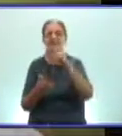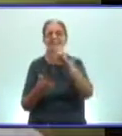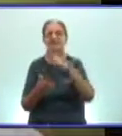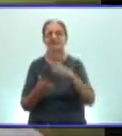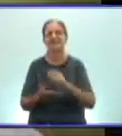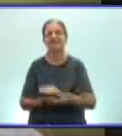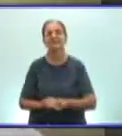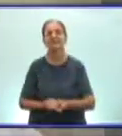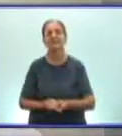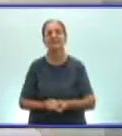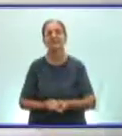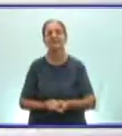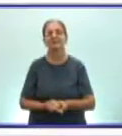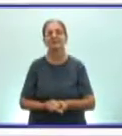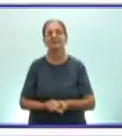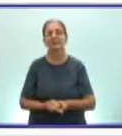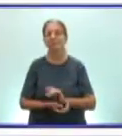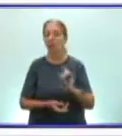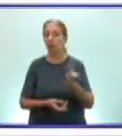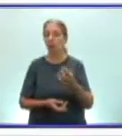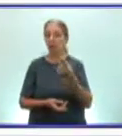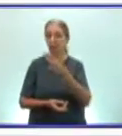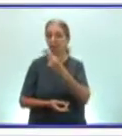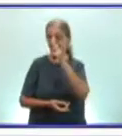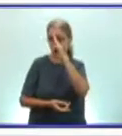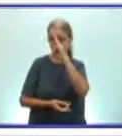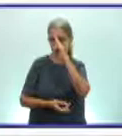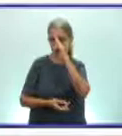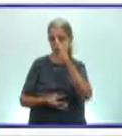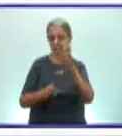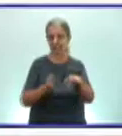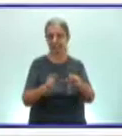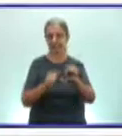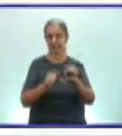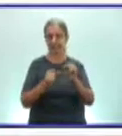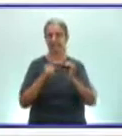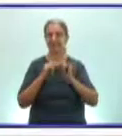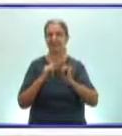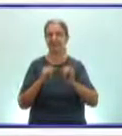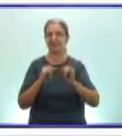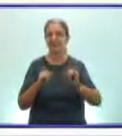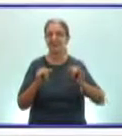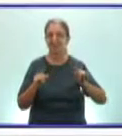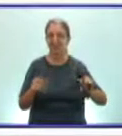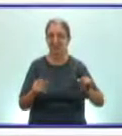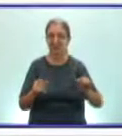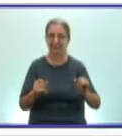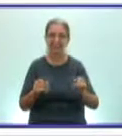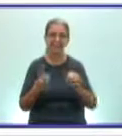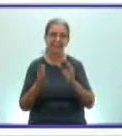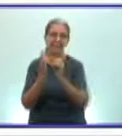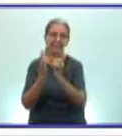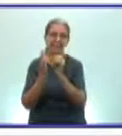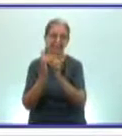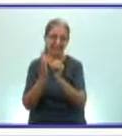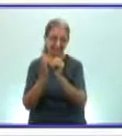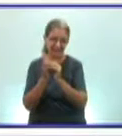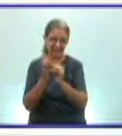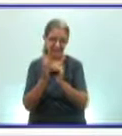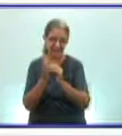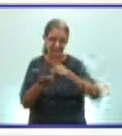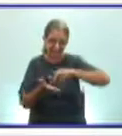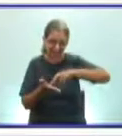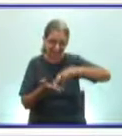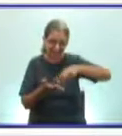Veamos. Un pediatra recogió la información relacionada con los meses de edad en que comenzaron a caminar